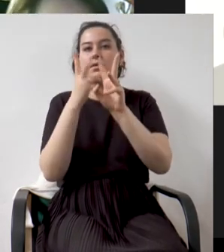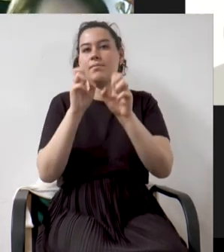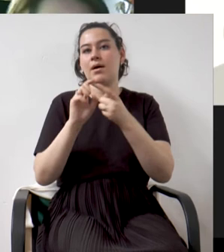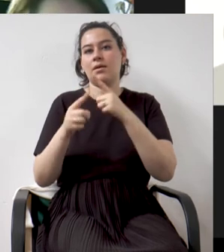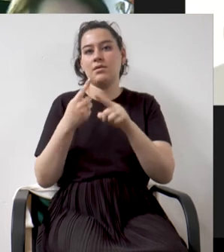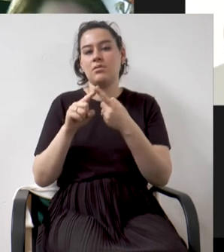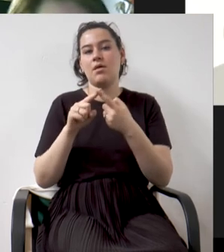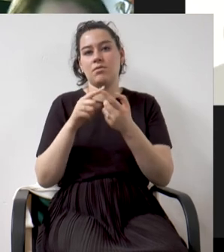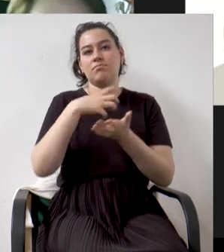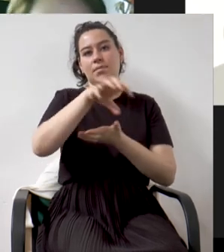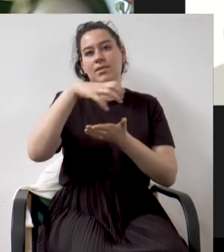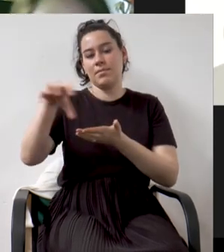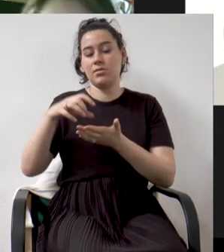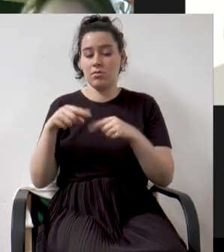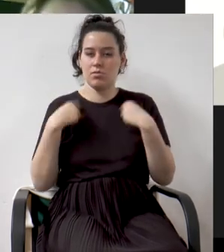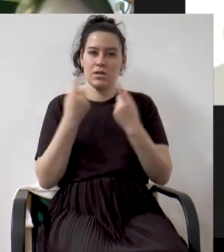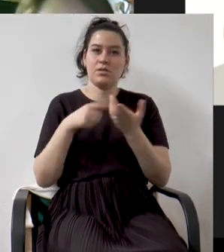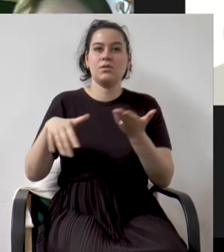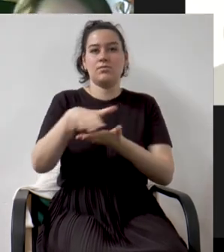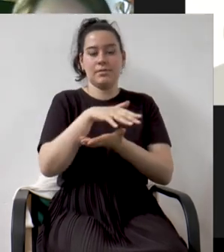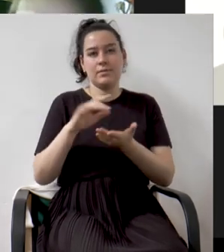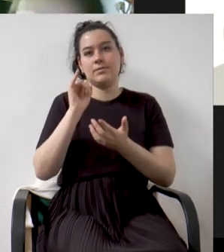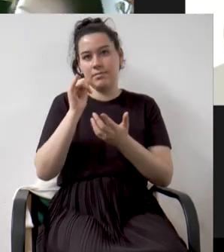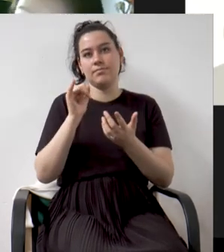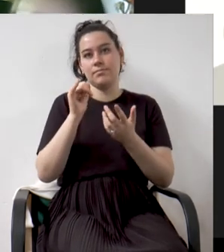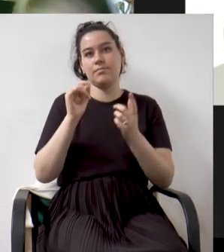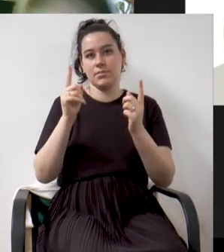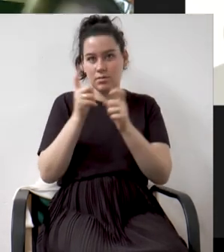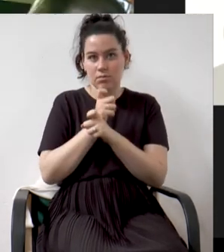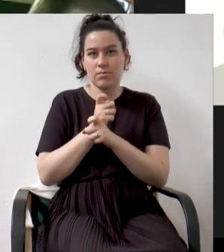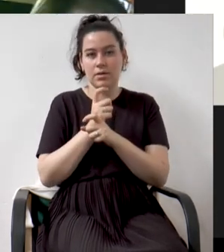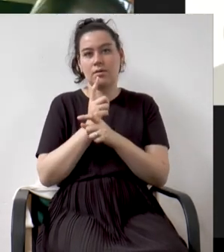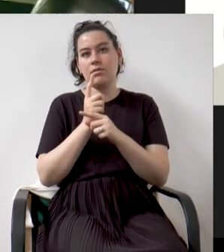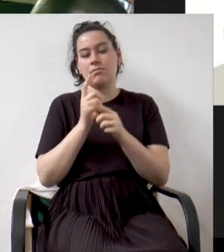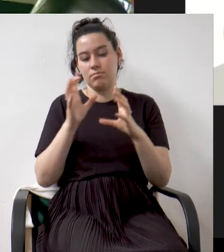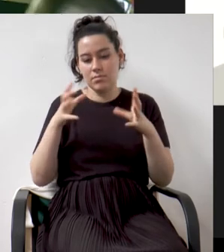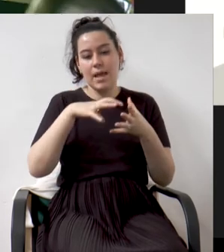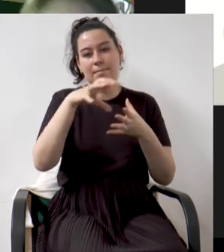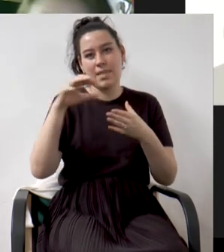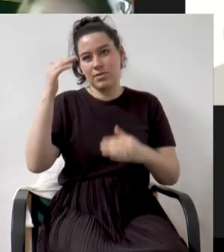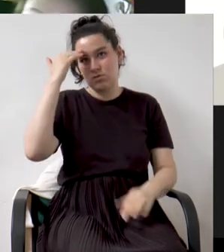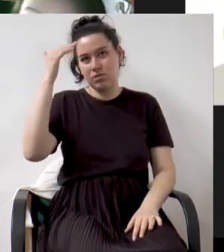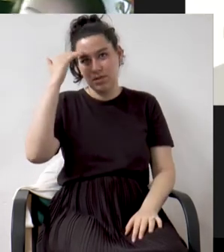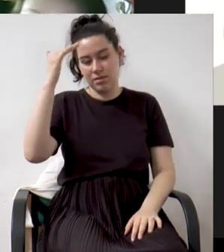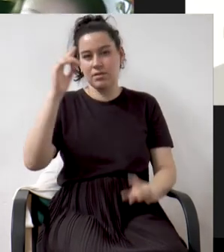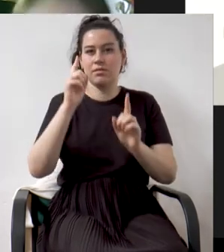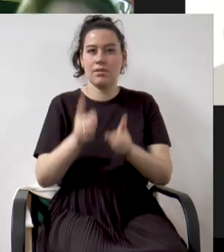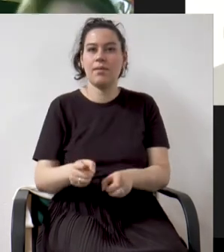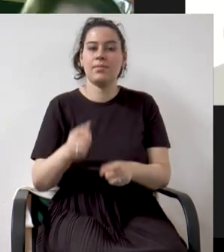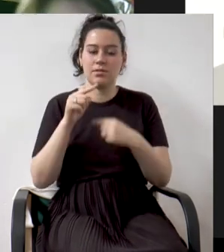con la departamentalización. En nuestro caso, la cosa es complicada, son más de 800 docentes, son